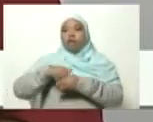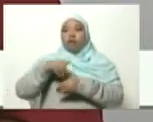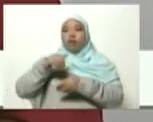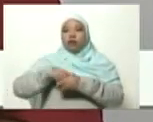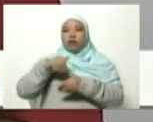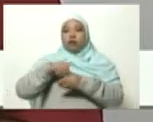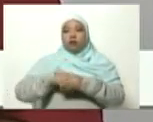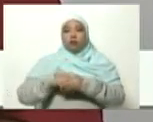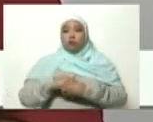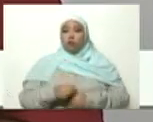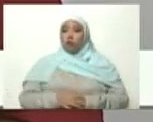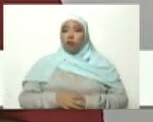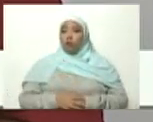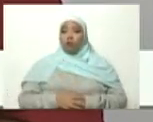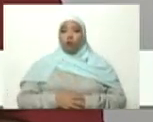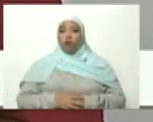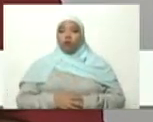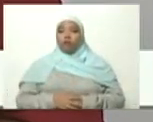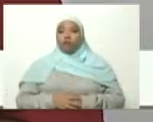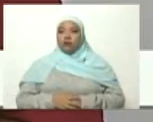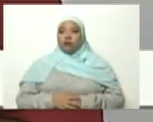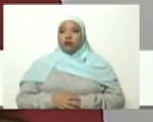en las cuales participemos.